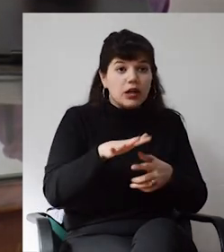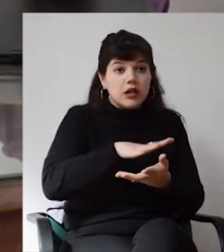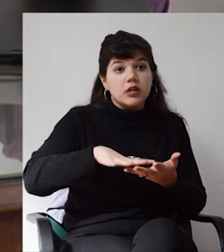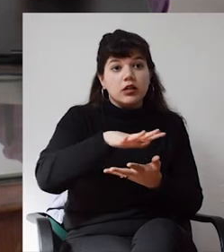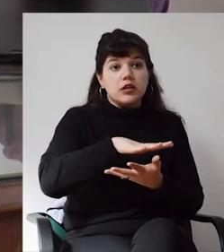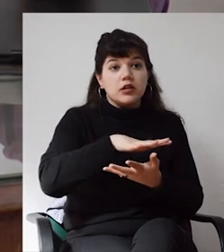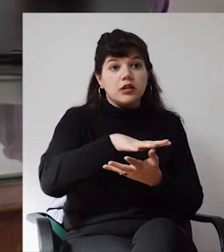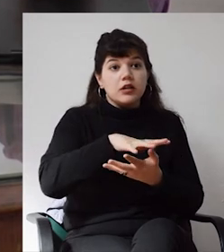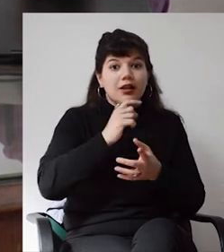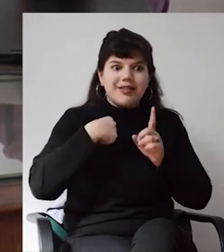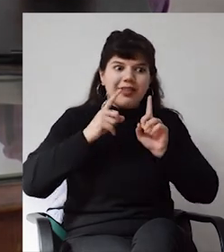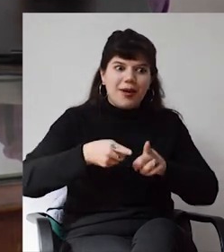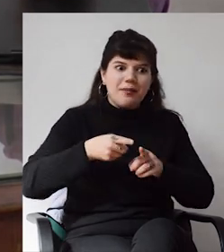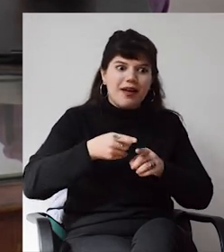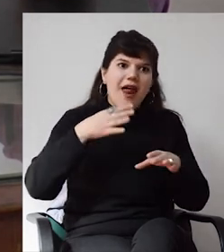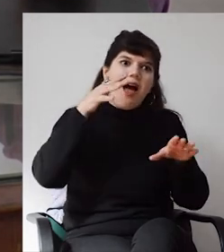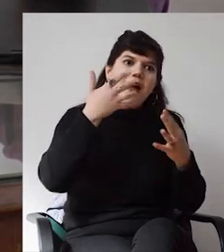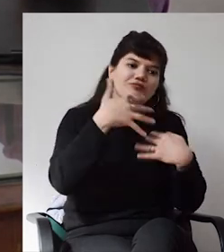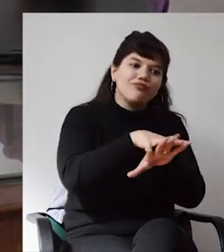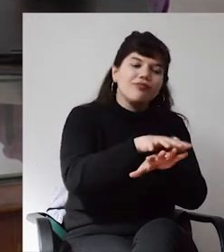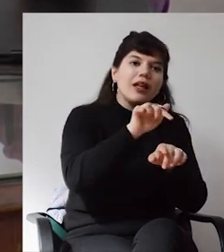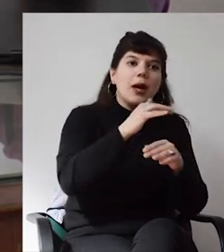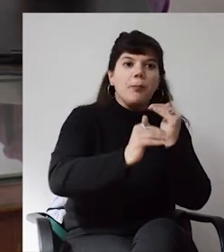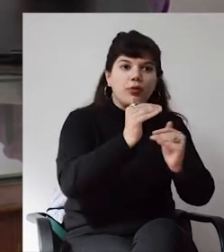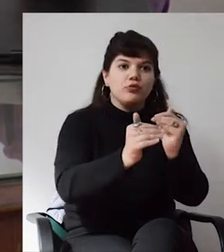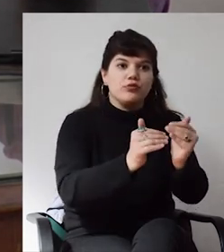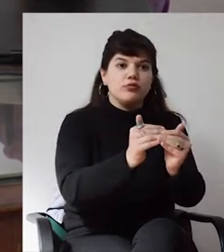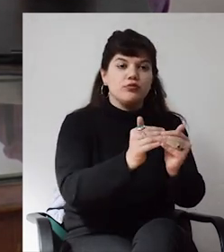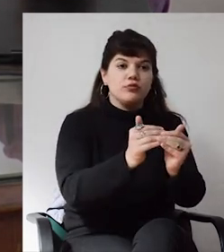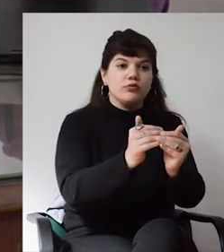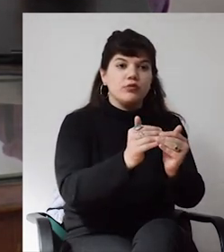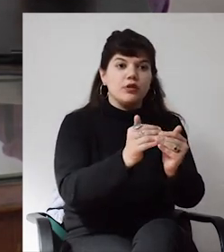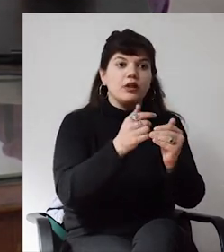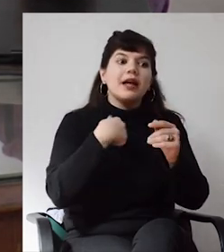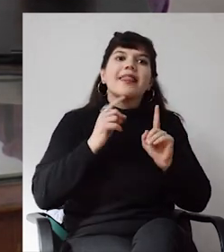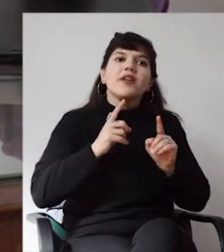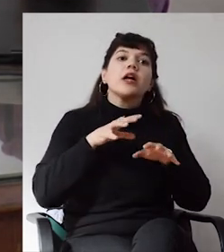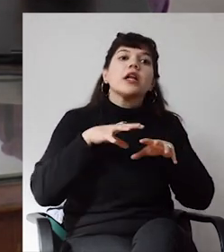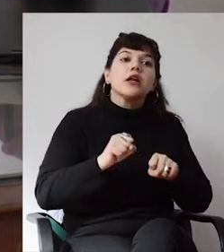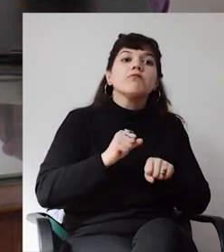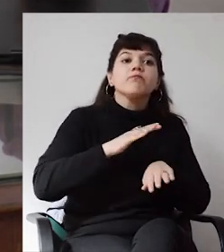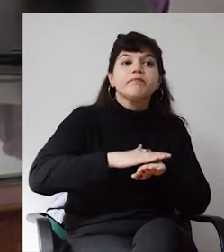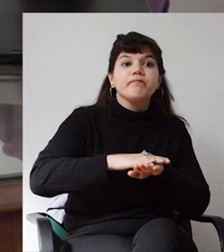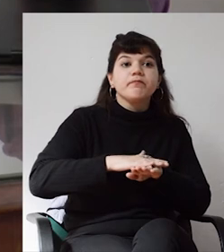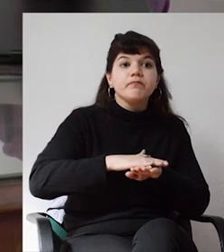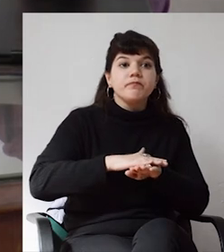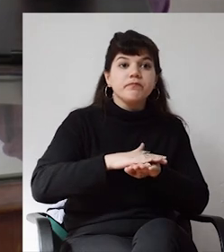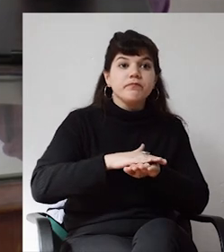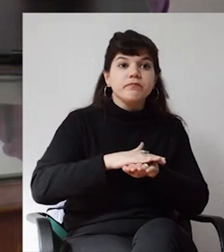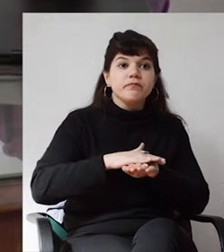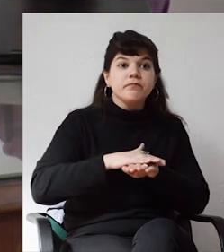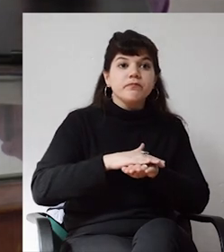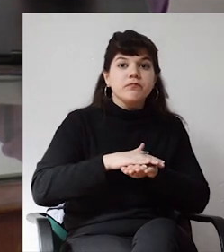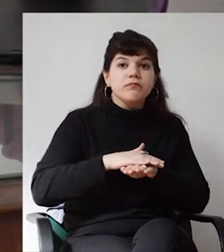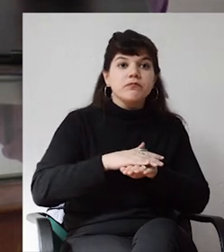integramos esta comunidad somos parte de ese proceso. Para decirlo más claramente, implica asumir